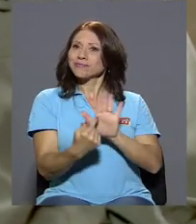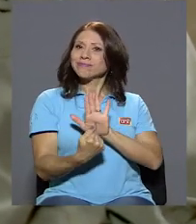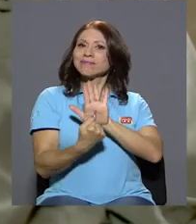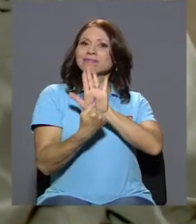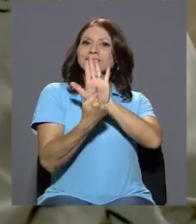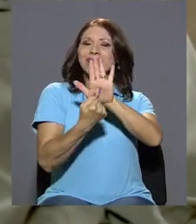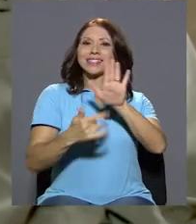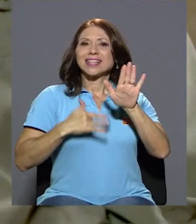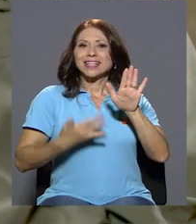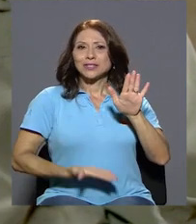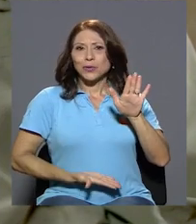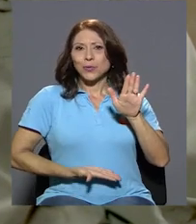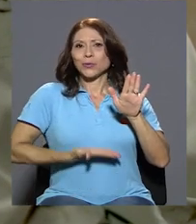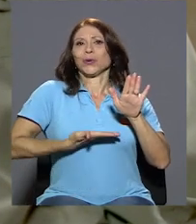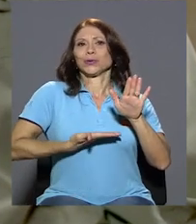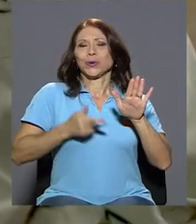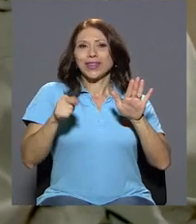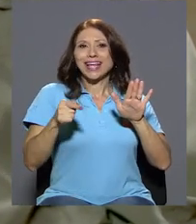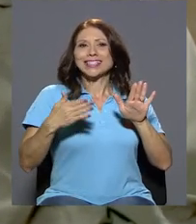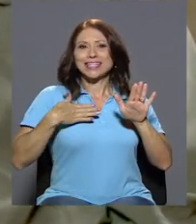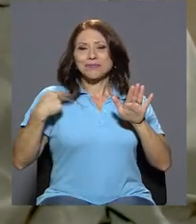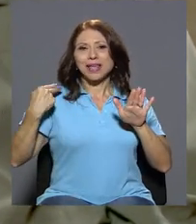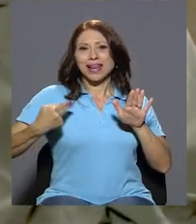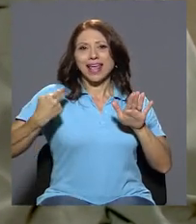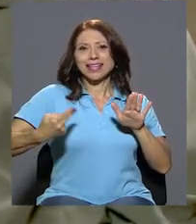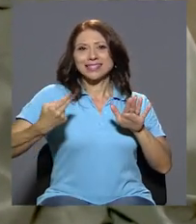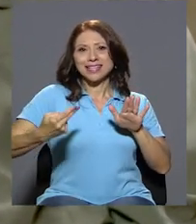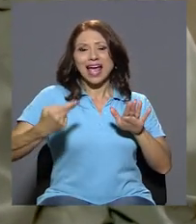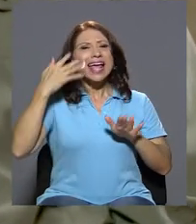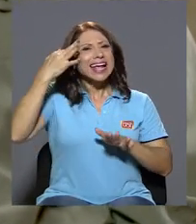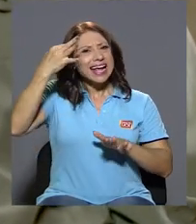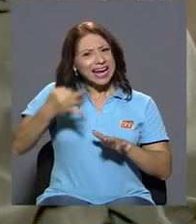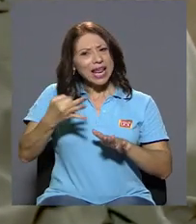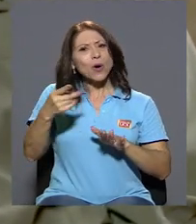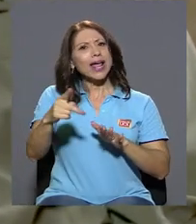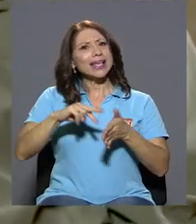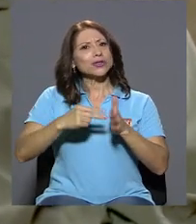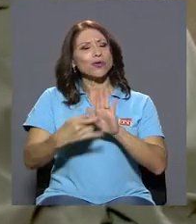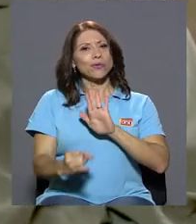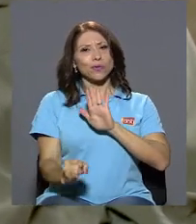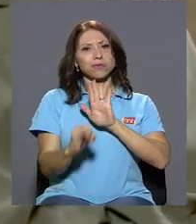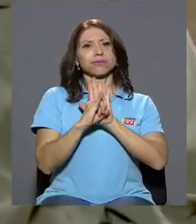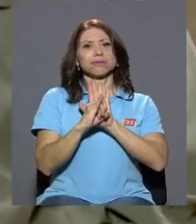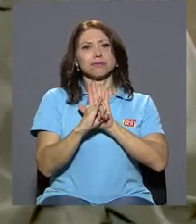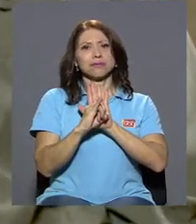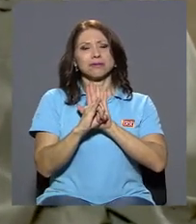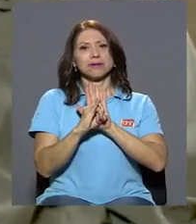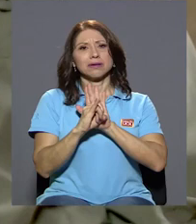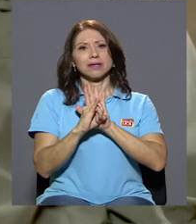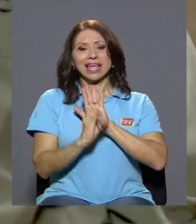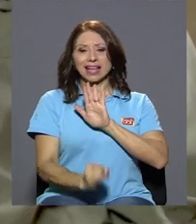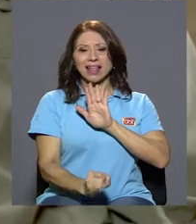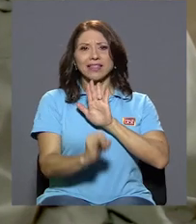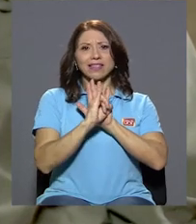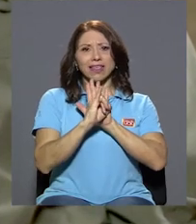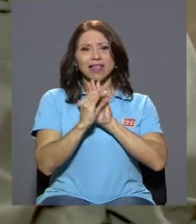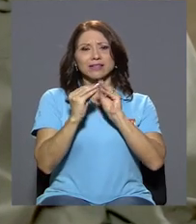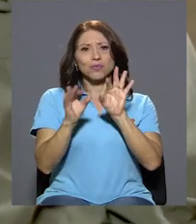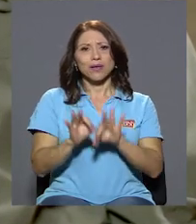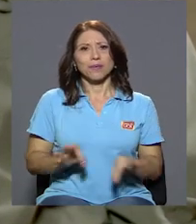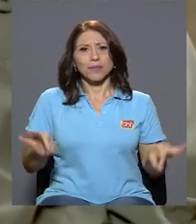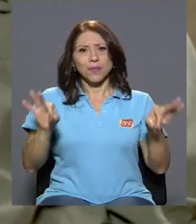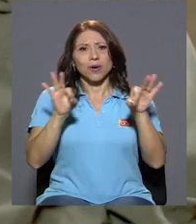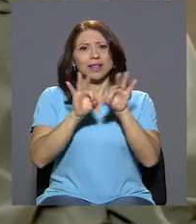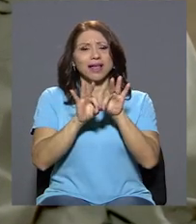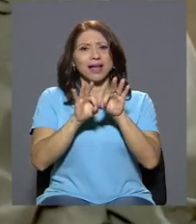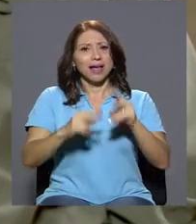orgulloso de que esa es mi herencia creo que es una cuestión de identidad y la identidad es muy